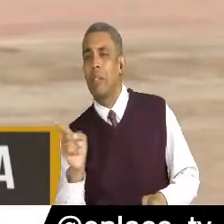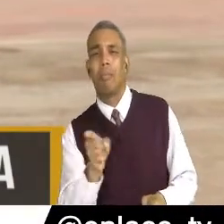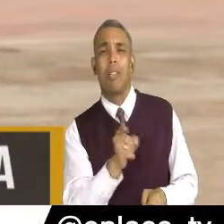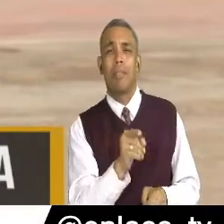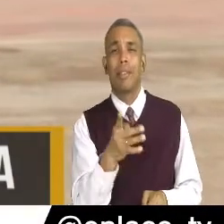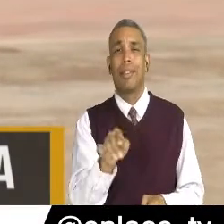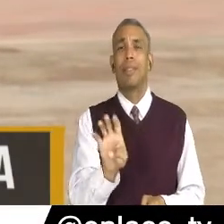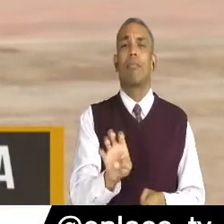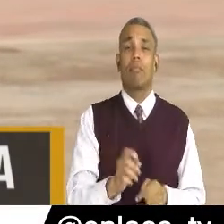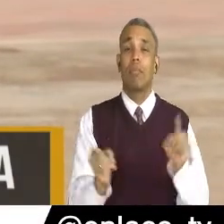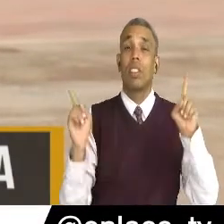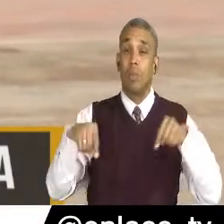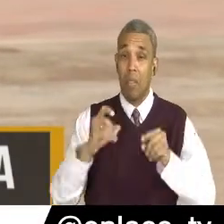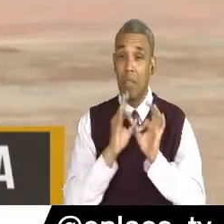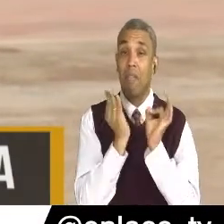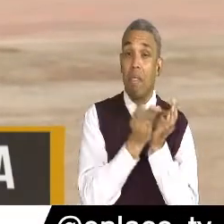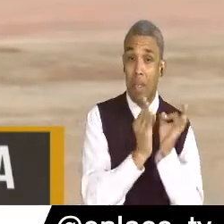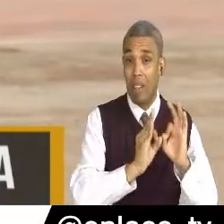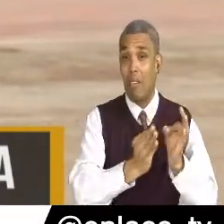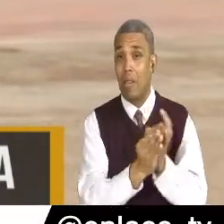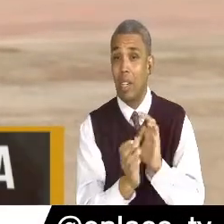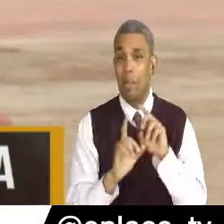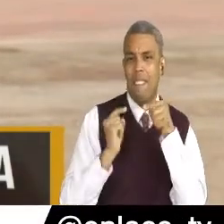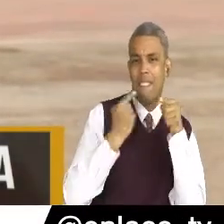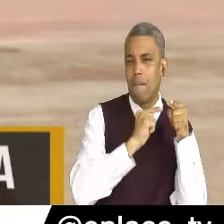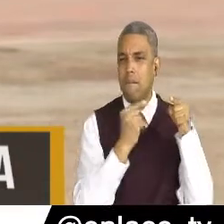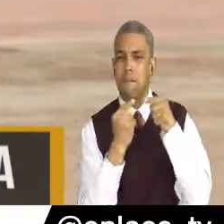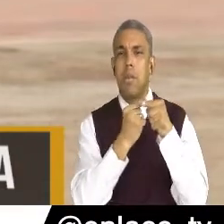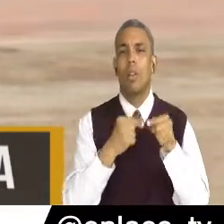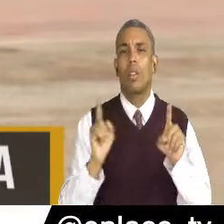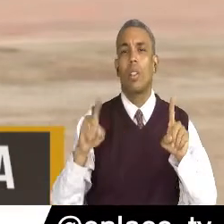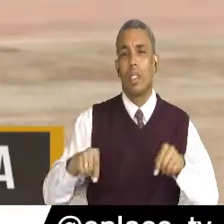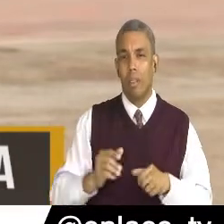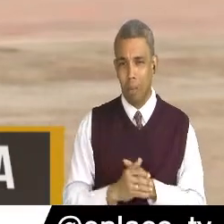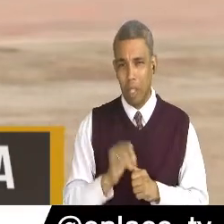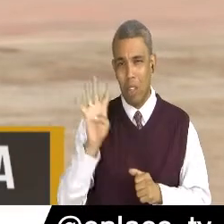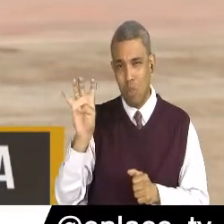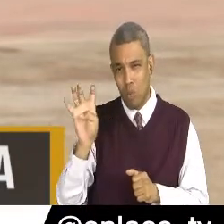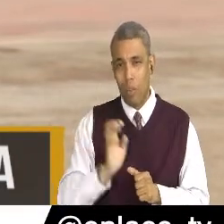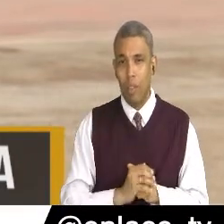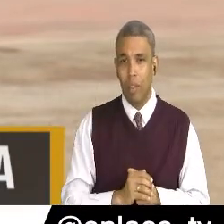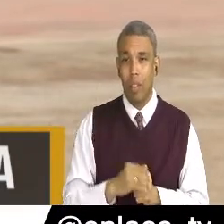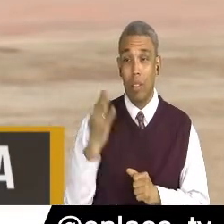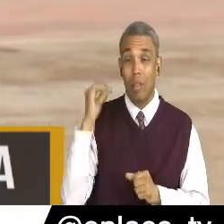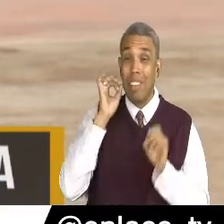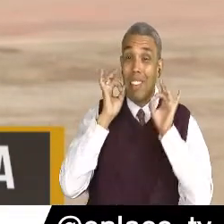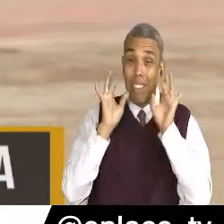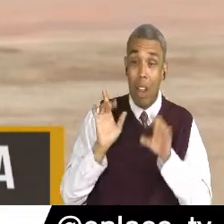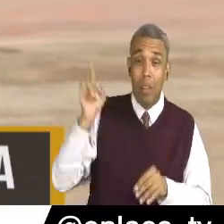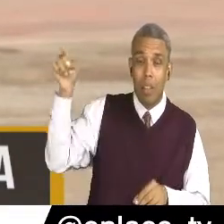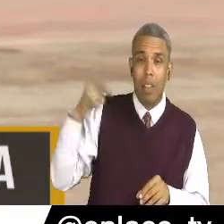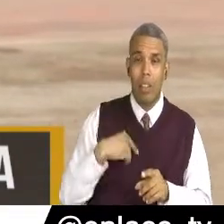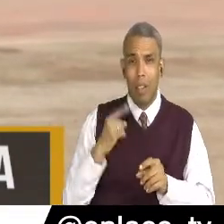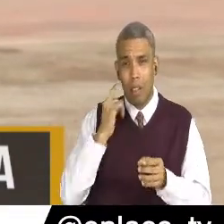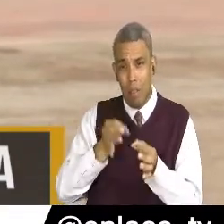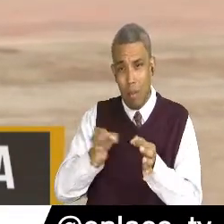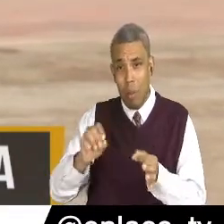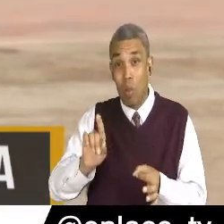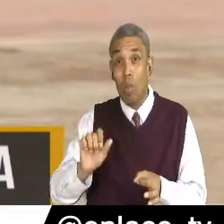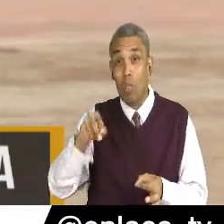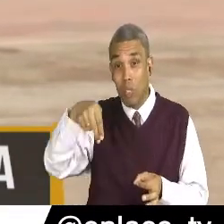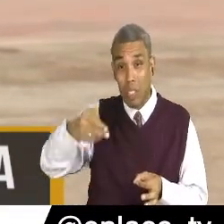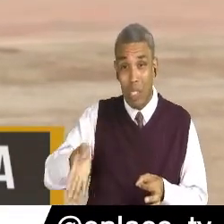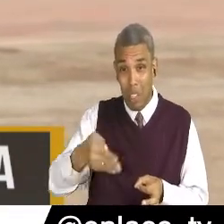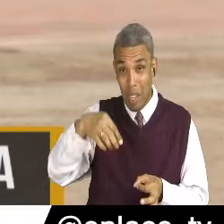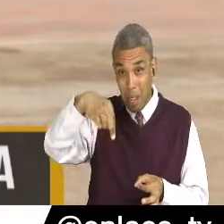violencia intrafamiliar. El caso más grave se registró en la población de San Pablo. Aquí en la ciudad también un taxista resultó herido con arma blanca. Las